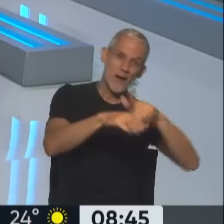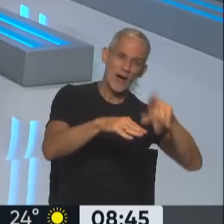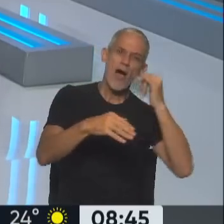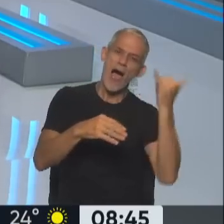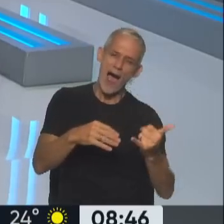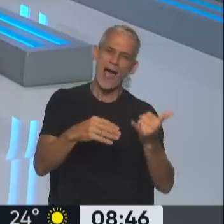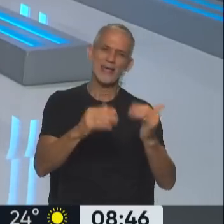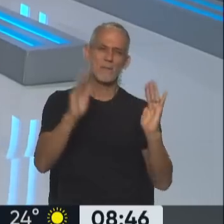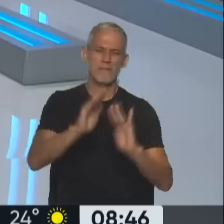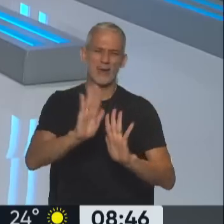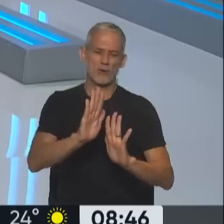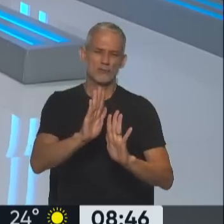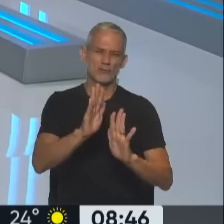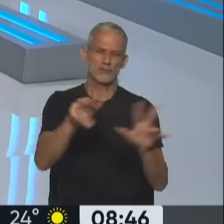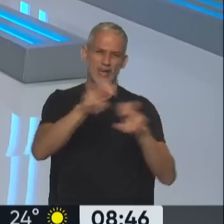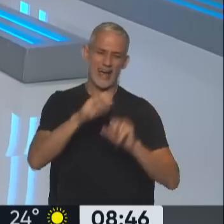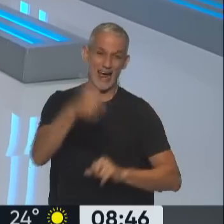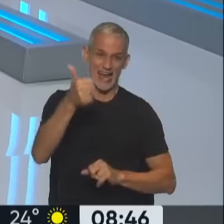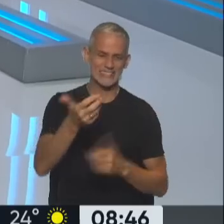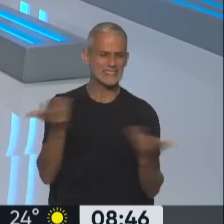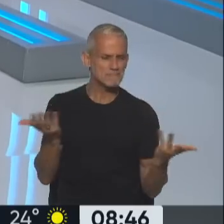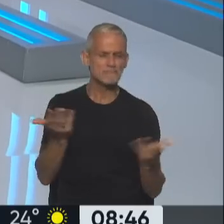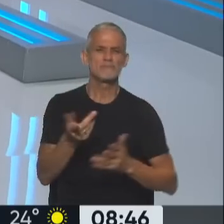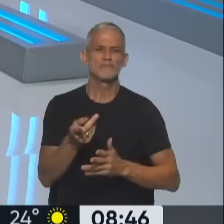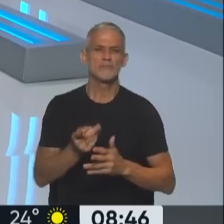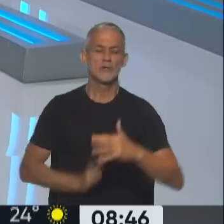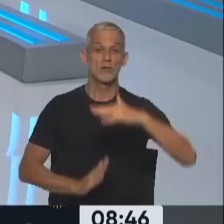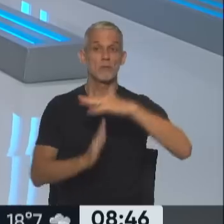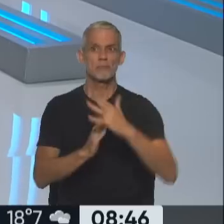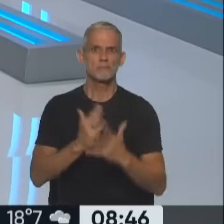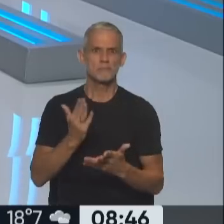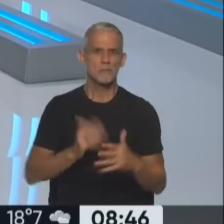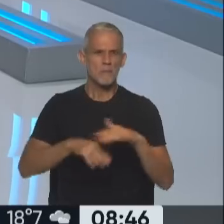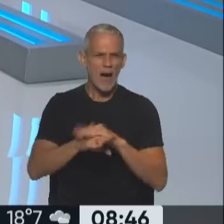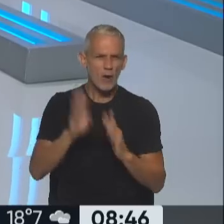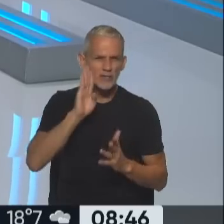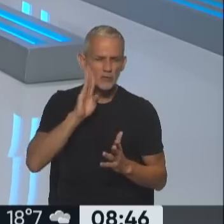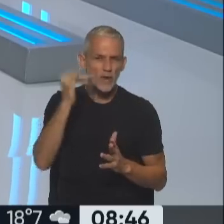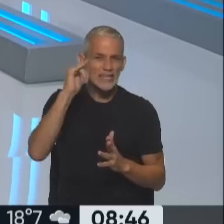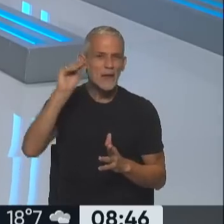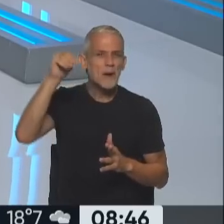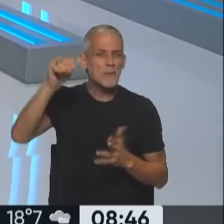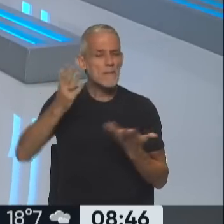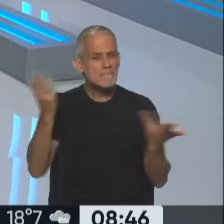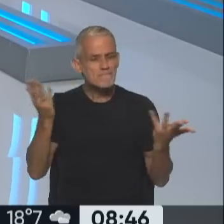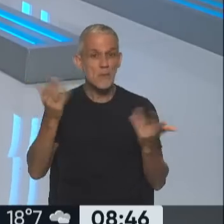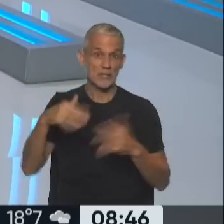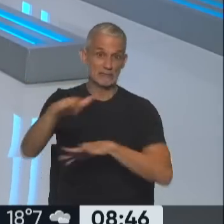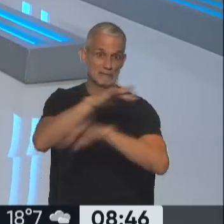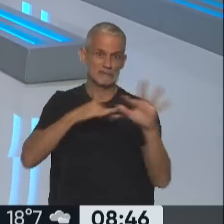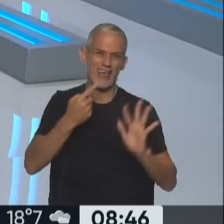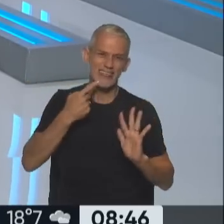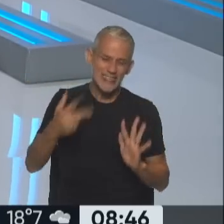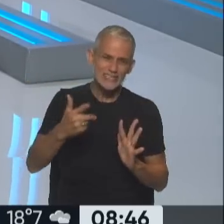tienen menor rendimiento? ¿Qué va a seguir haciendo la Reserva Federal? ¿Seguirá subiendo la tasa? Lo que dicen los analistas es